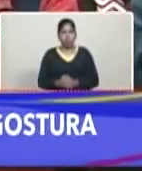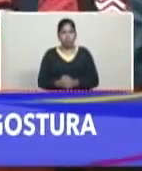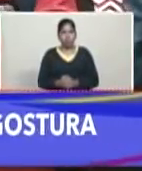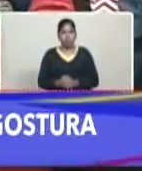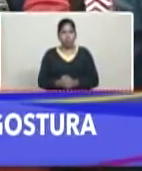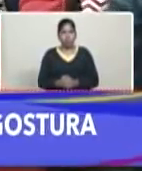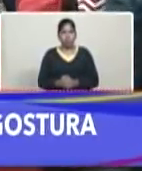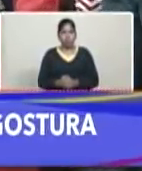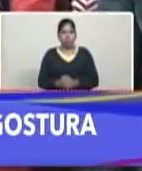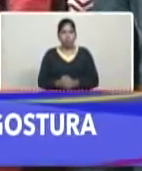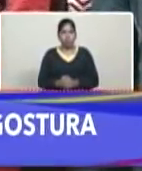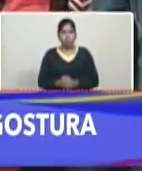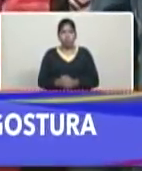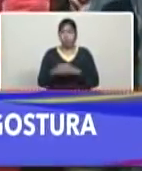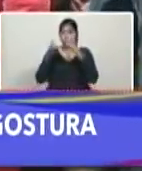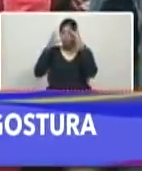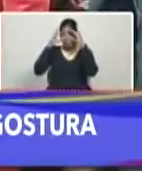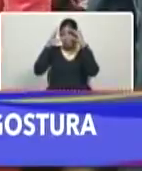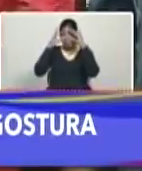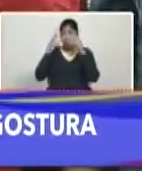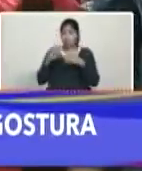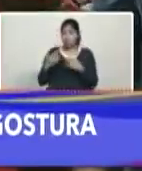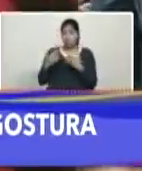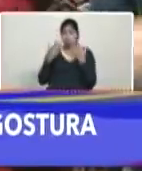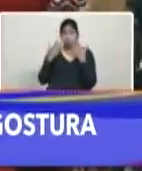Tiene su público, Delcy, aquí, ¿vale?